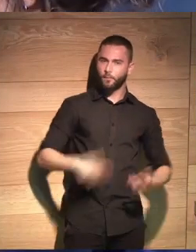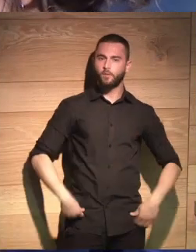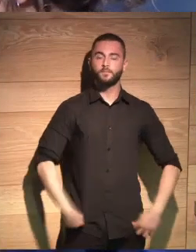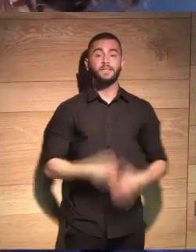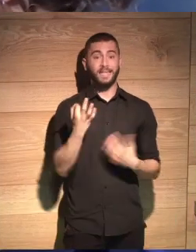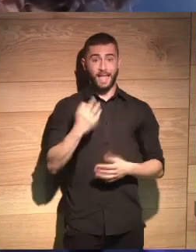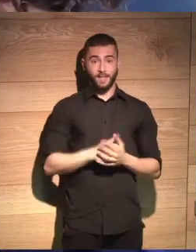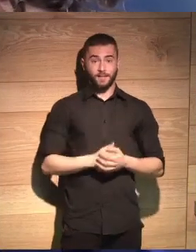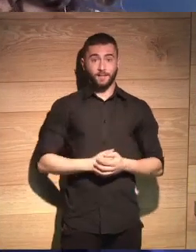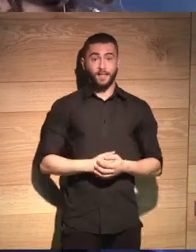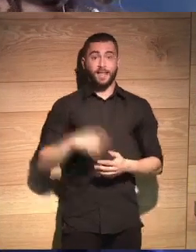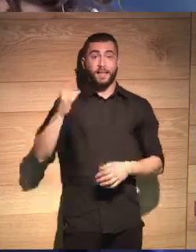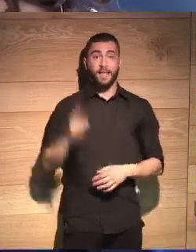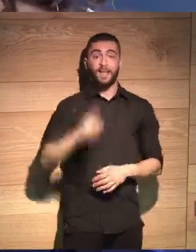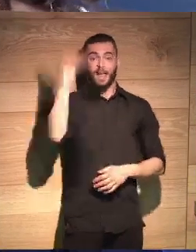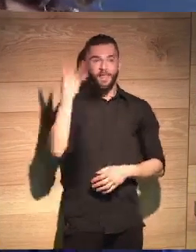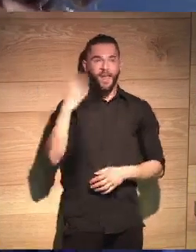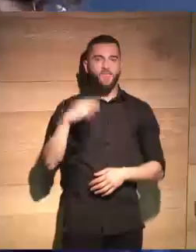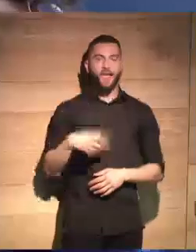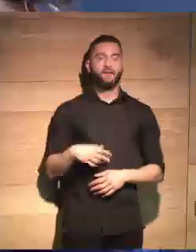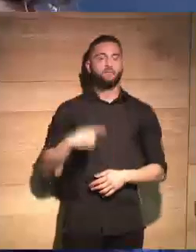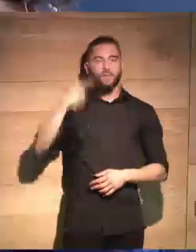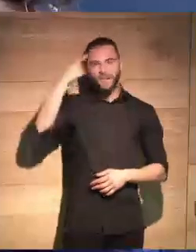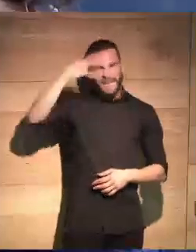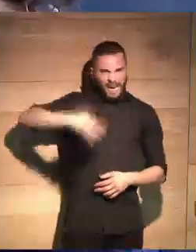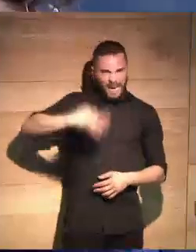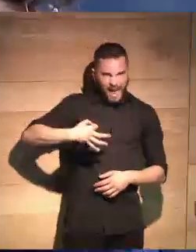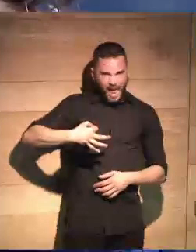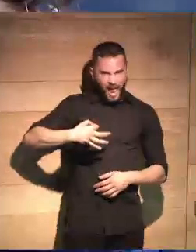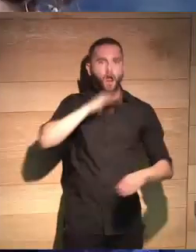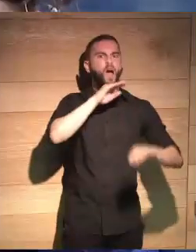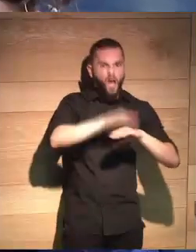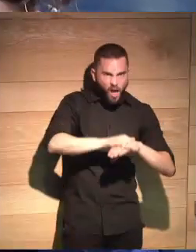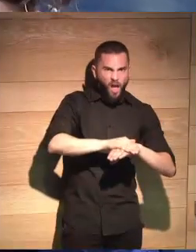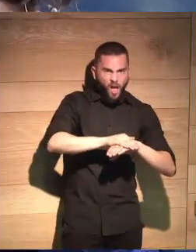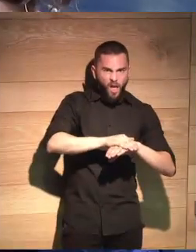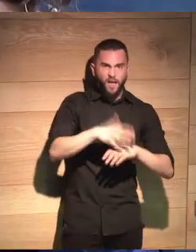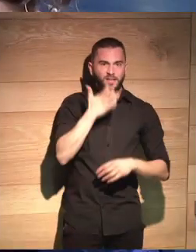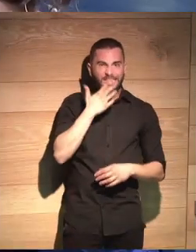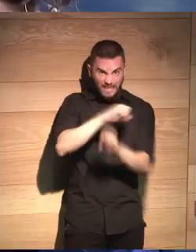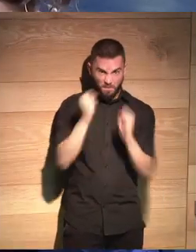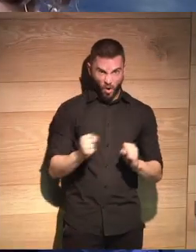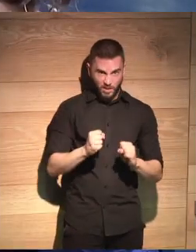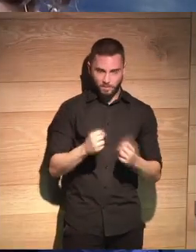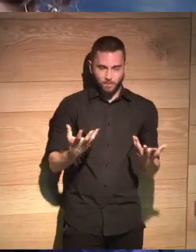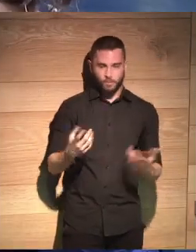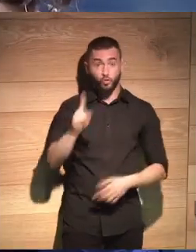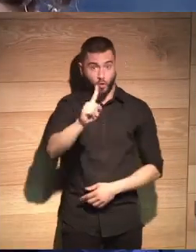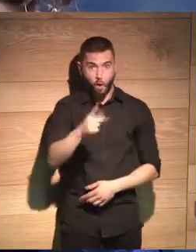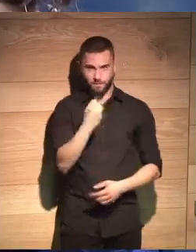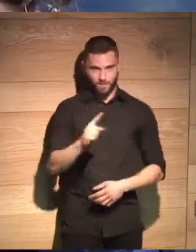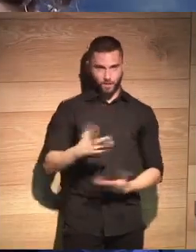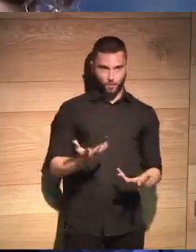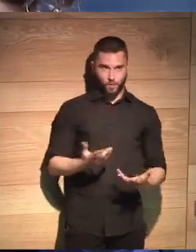digamos, no obedecer a la idea de lo verosímil necesariamente, ¿no? Claro, es la idea que yo planteaba del trampantojo, ¿no? Una de las cosas que te dicen siempre, has de